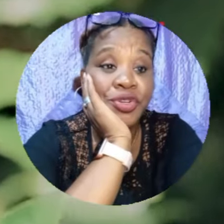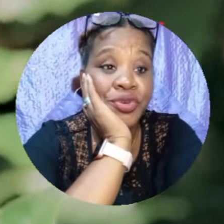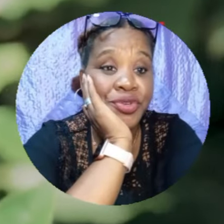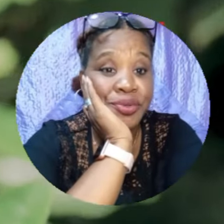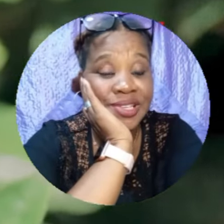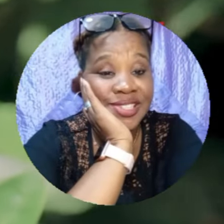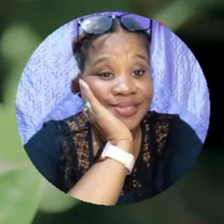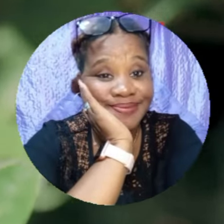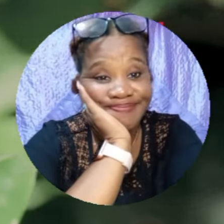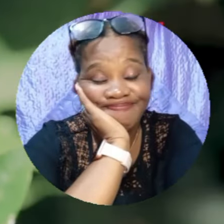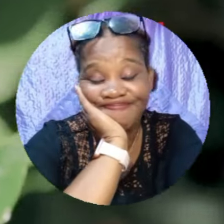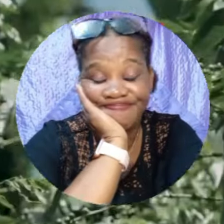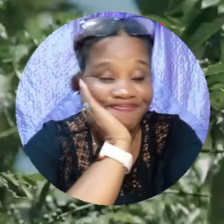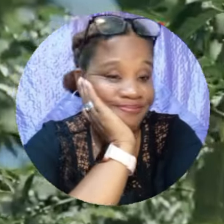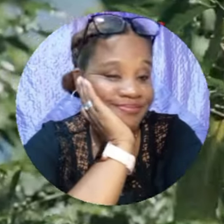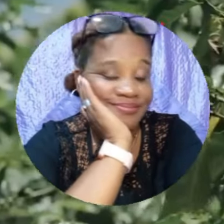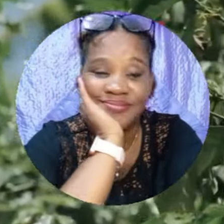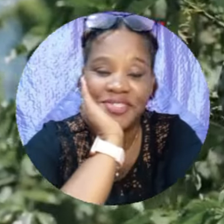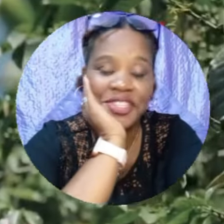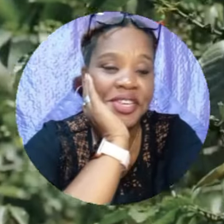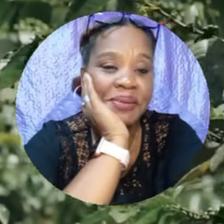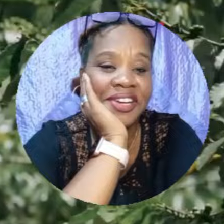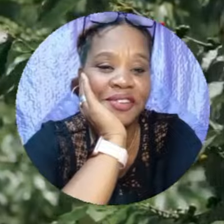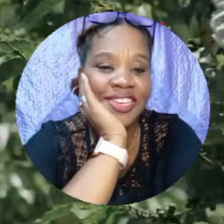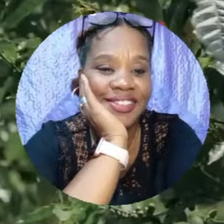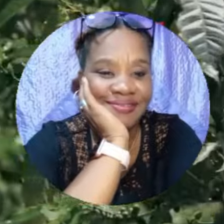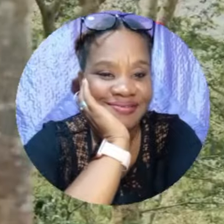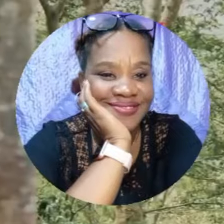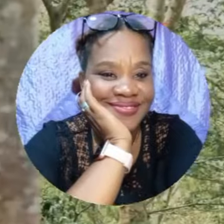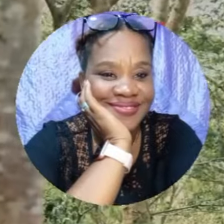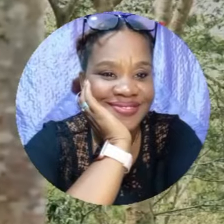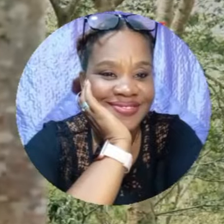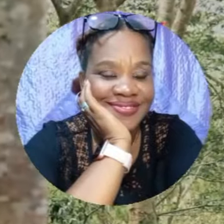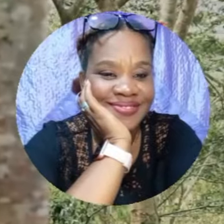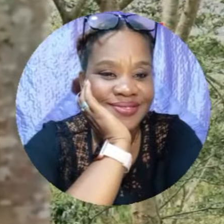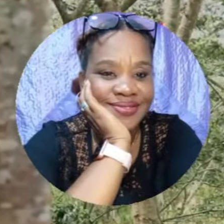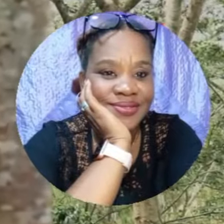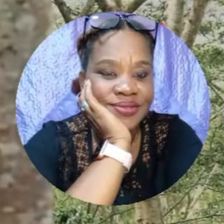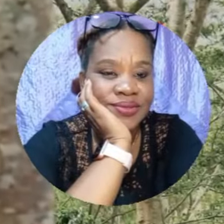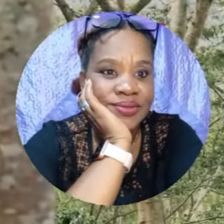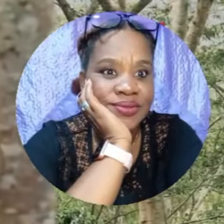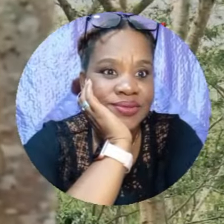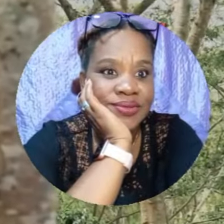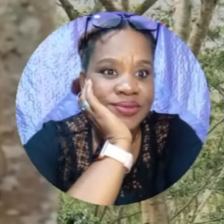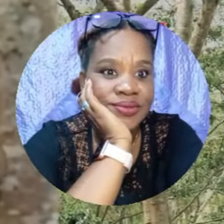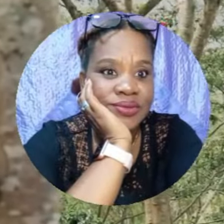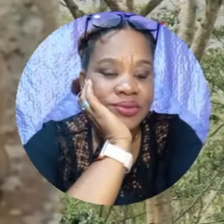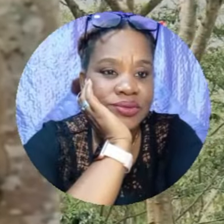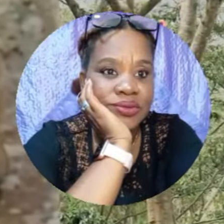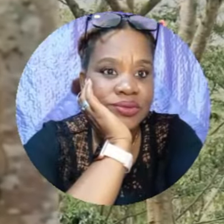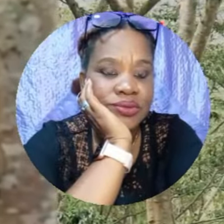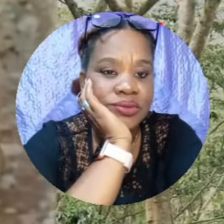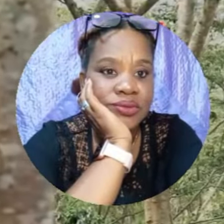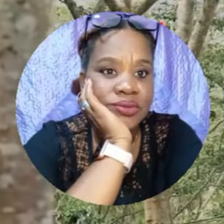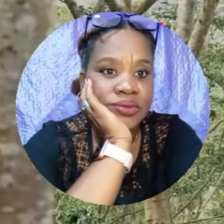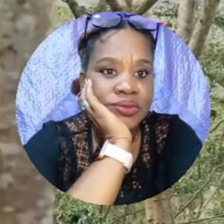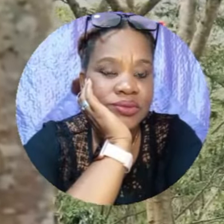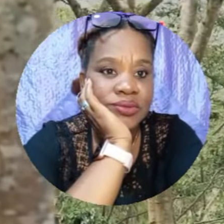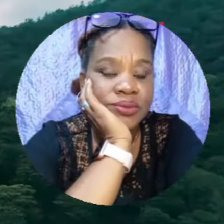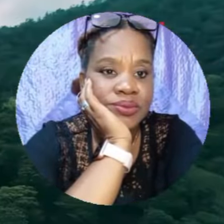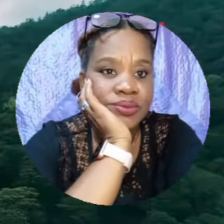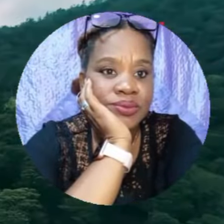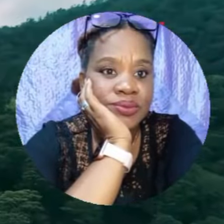Otro orgullo más. Qué maravilla. Mi nombre es José Ramón Rodríguez, ingeniero agrónomo